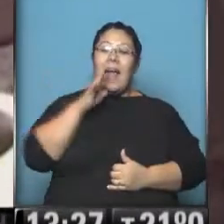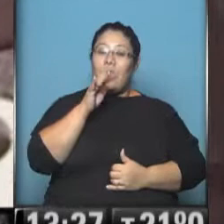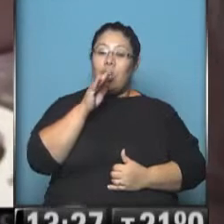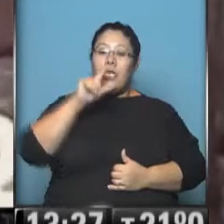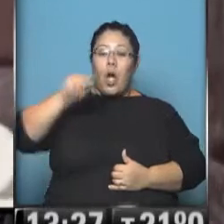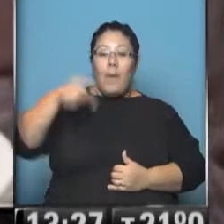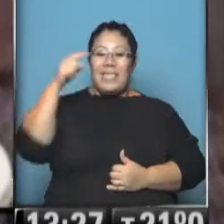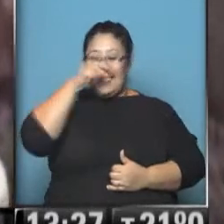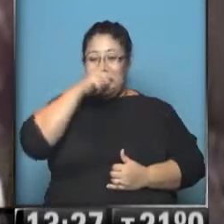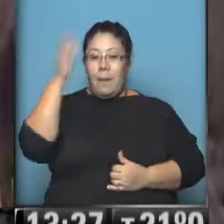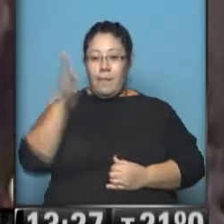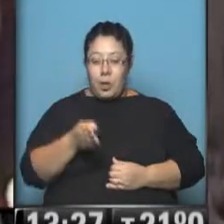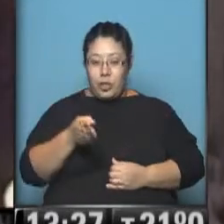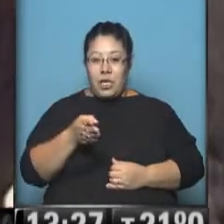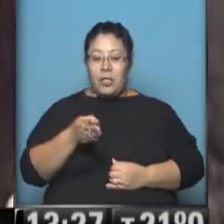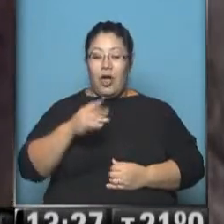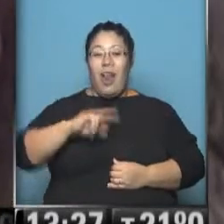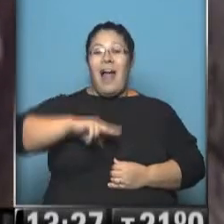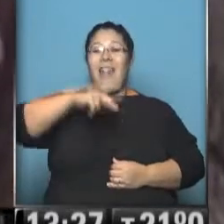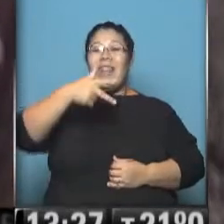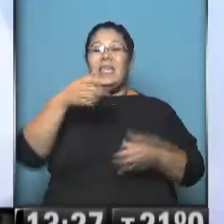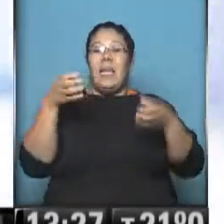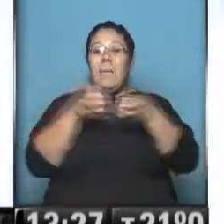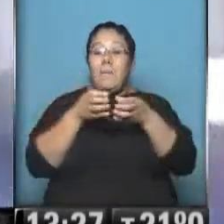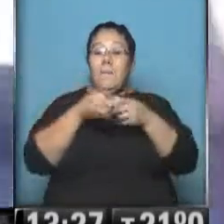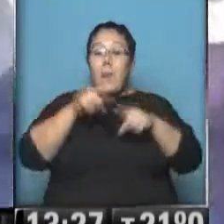sufragios, convirtiéndose en la tercera fuerza regional.